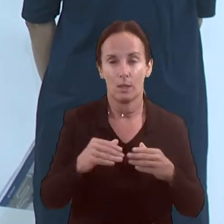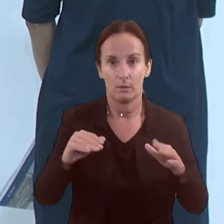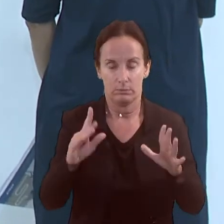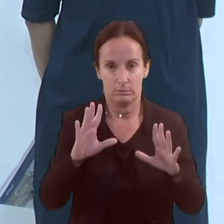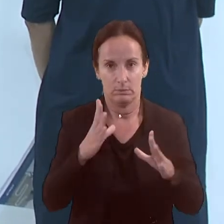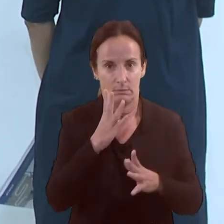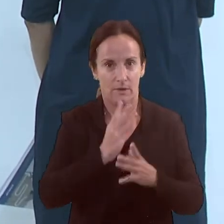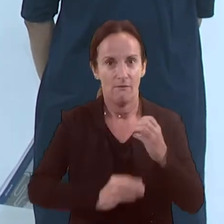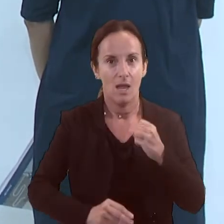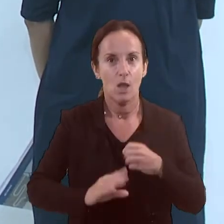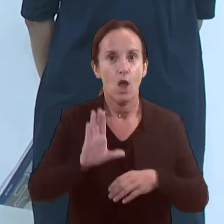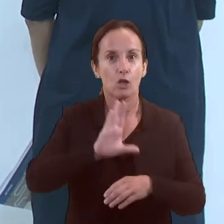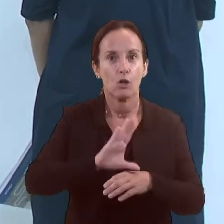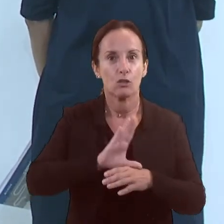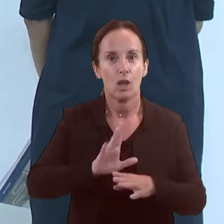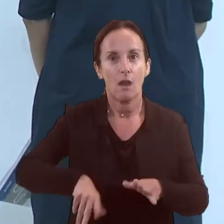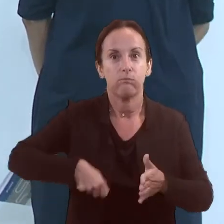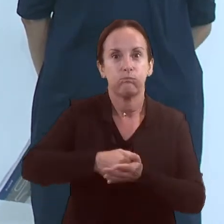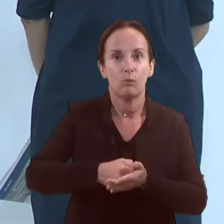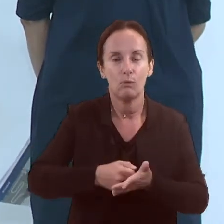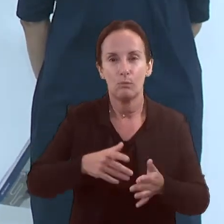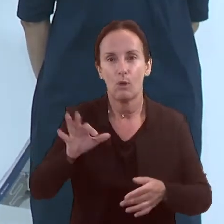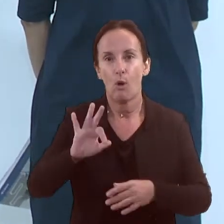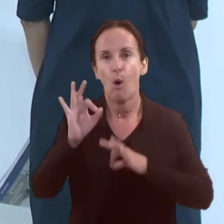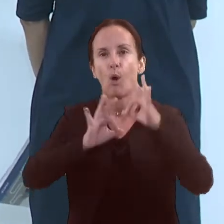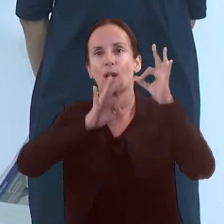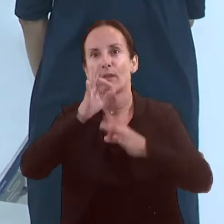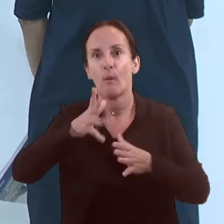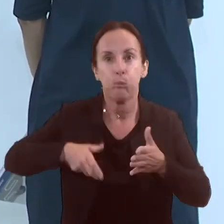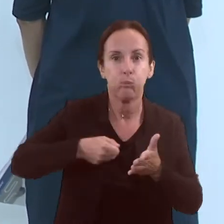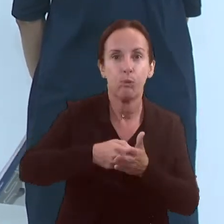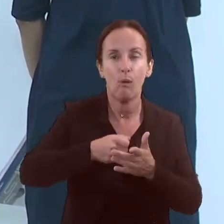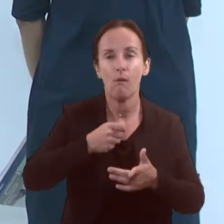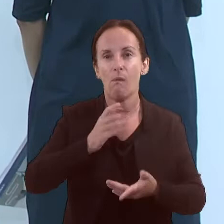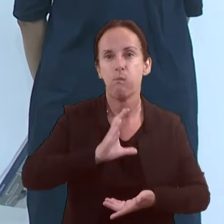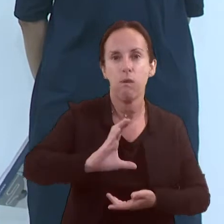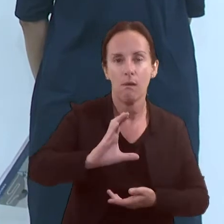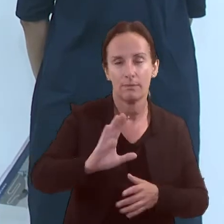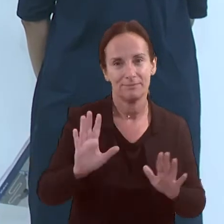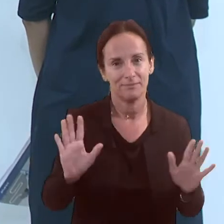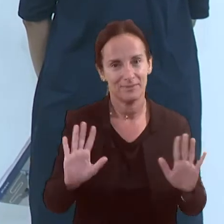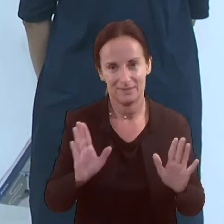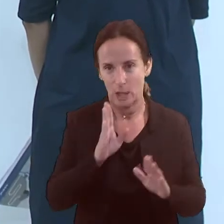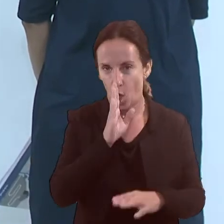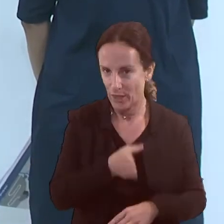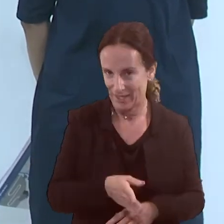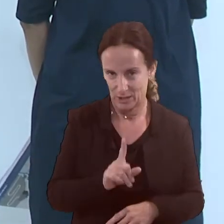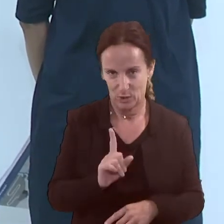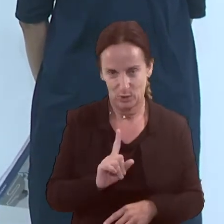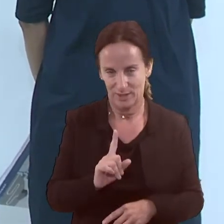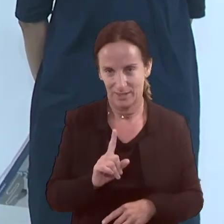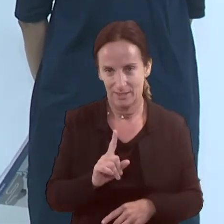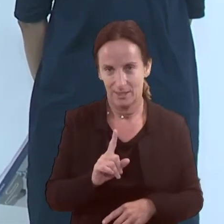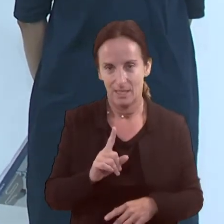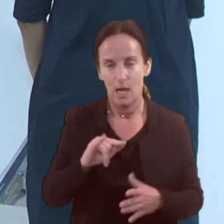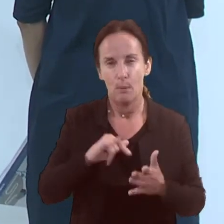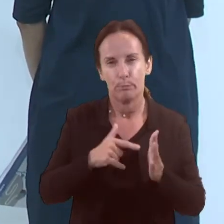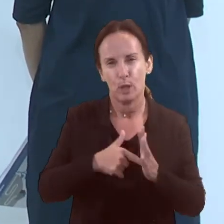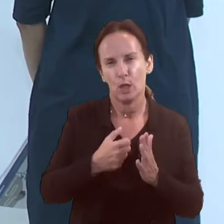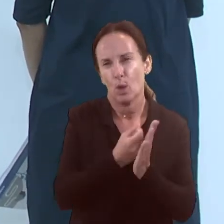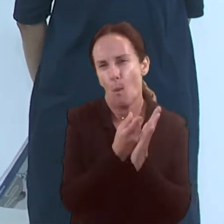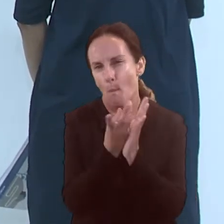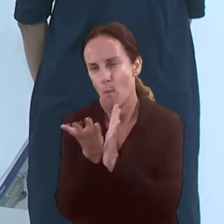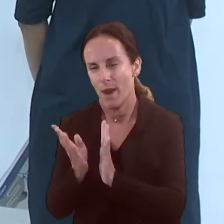de el Consell va a invertir o las organizaciones Hogar Sí, Provivienda va a invertir. No es directamente así, ¿vale? Pero sí que es cierto que al